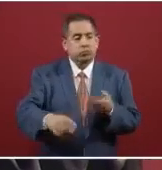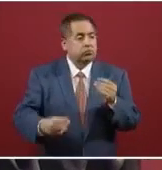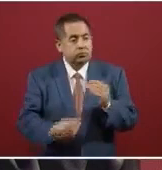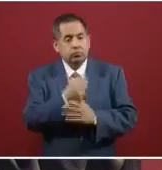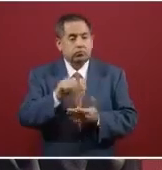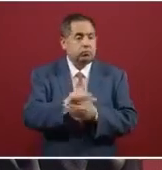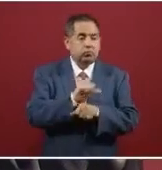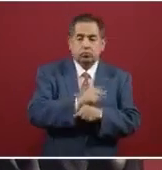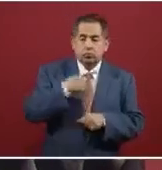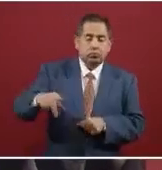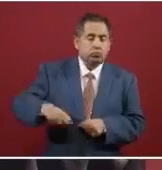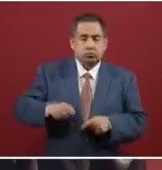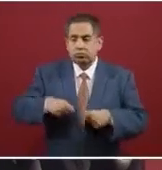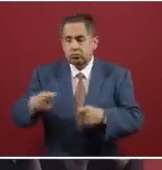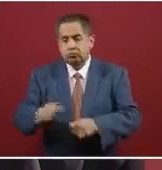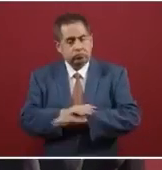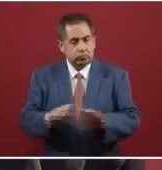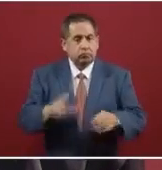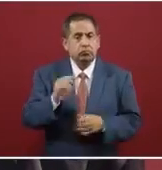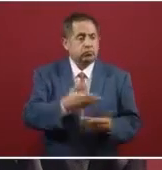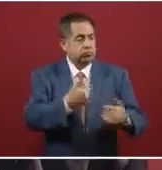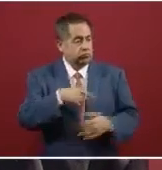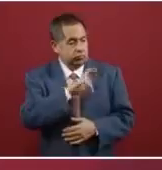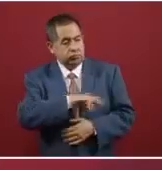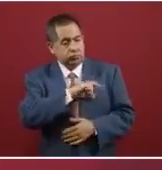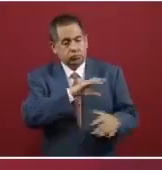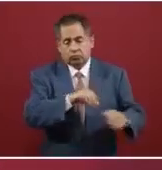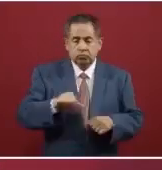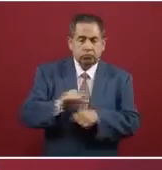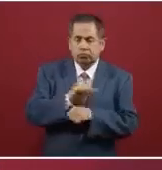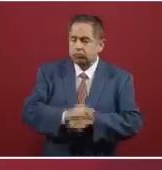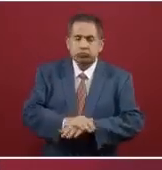nuevos ni se van a rentar vehículos